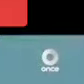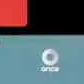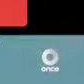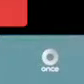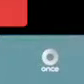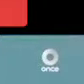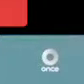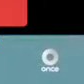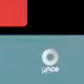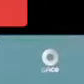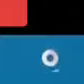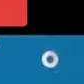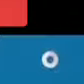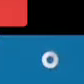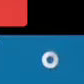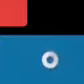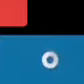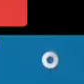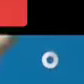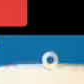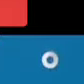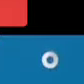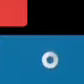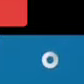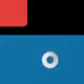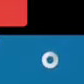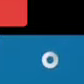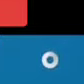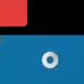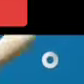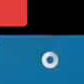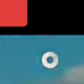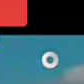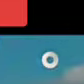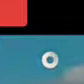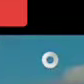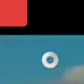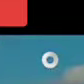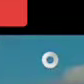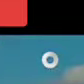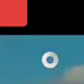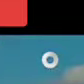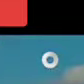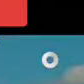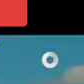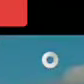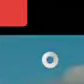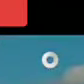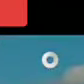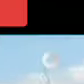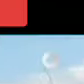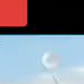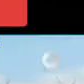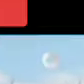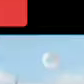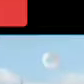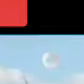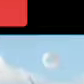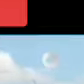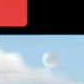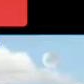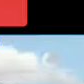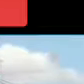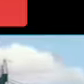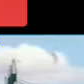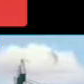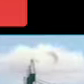Se firmó una concesión a 30 años con las empresas, que en un gesto de buena voluntad, entre comillas, ofrecieron realizar